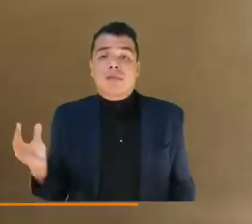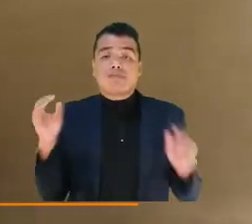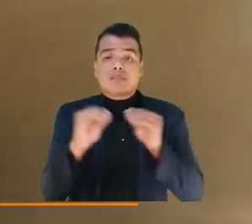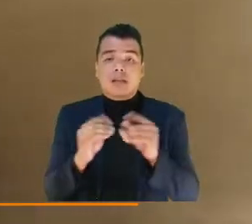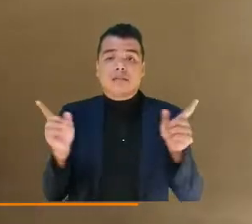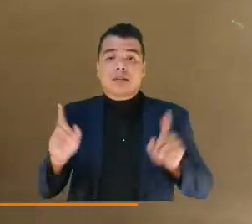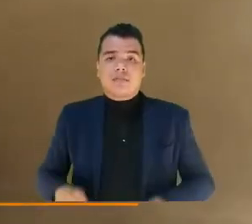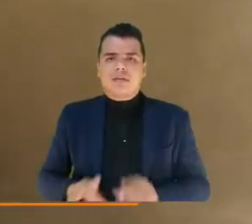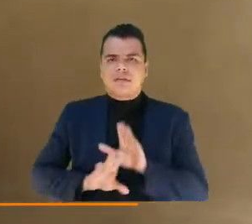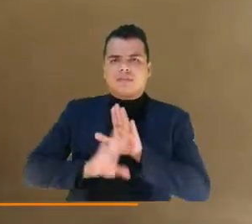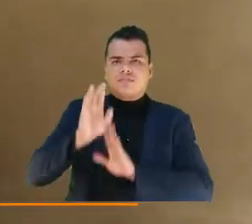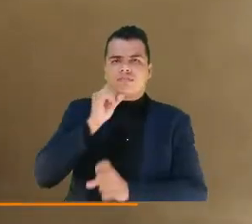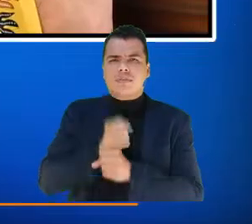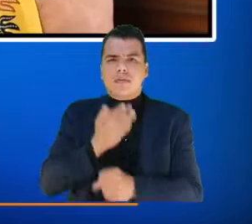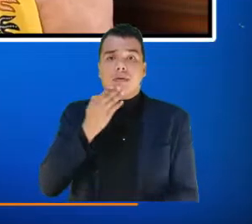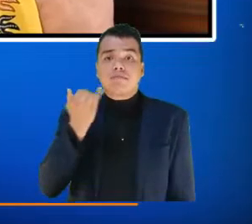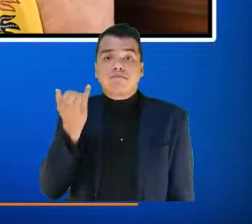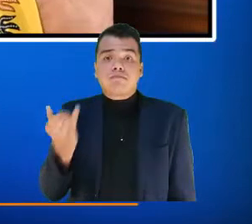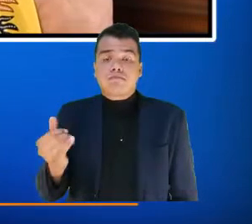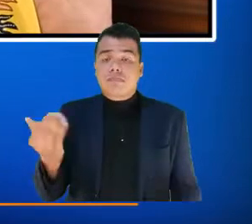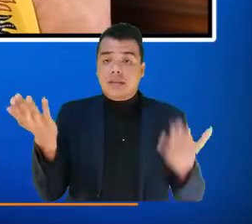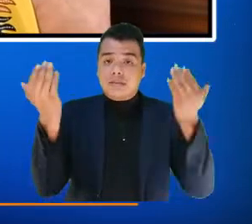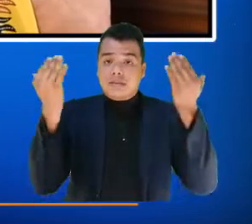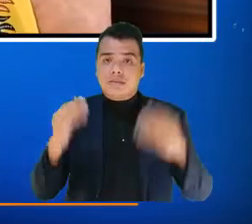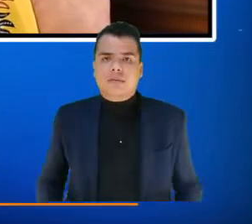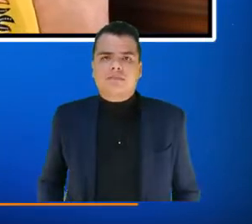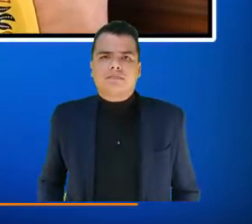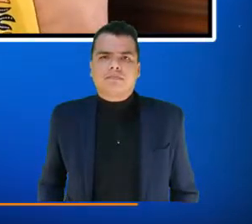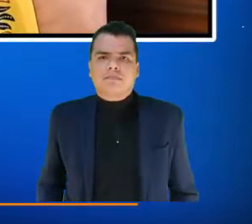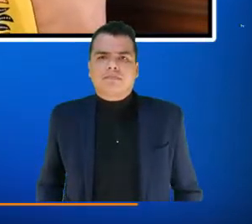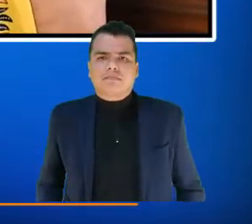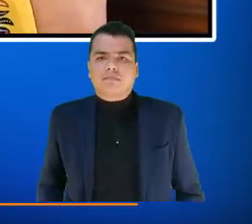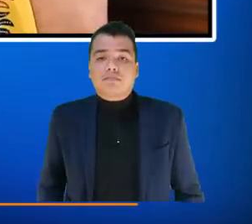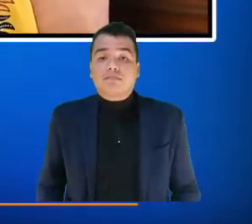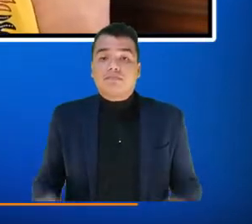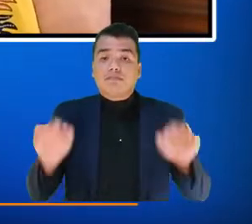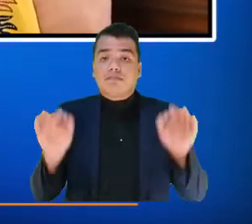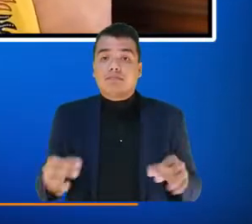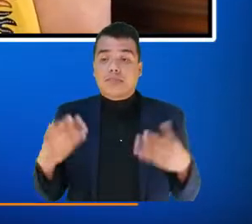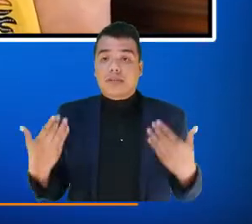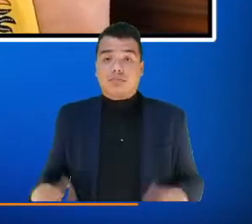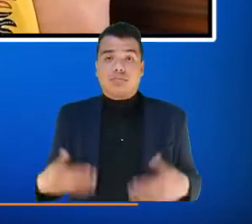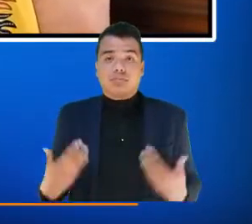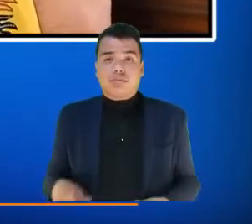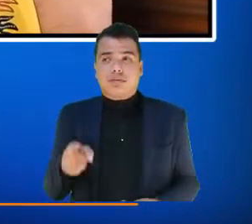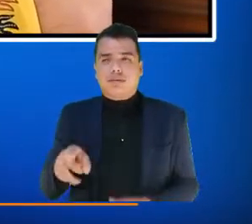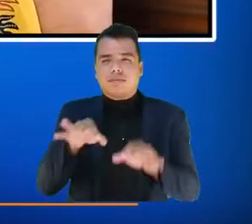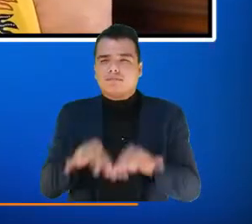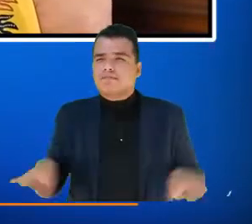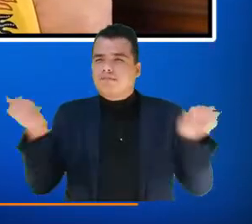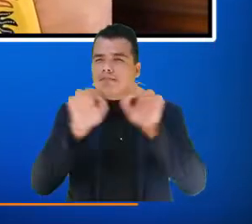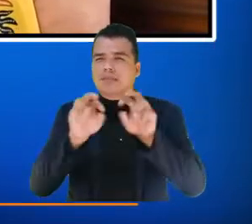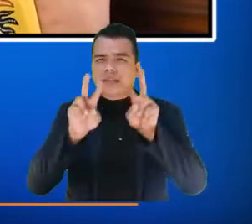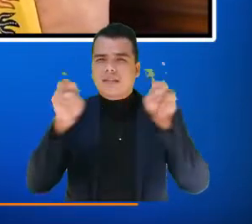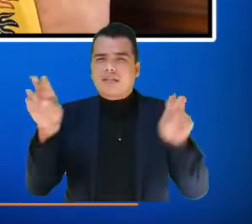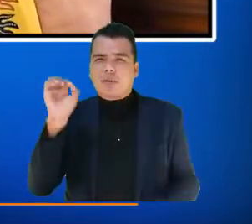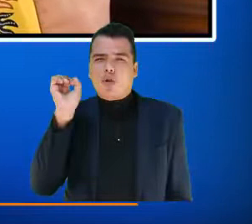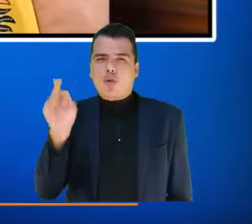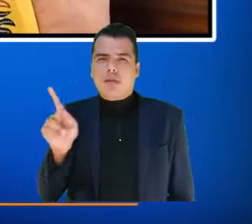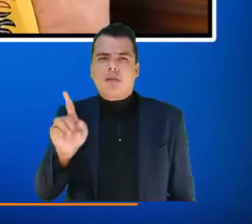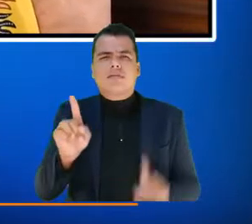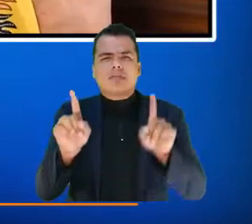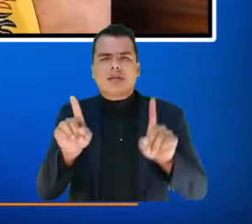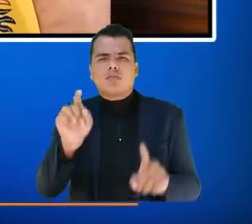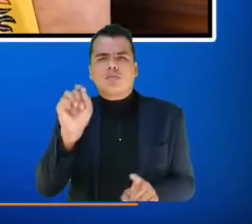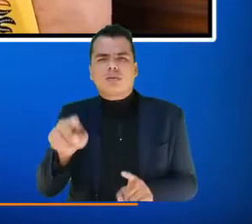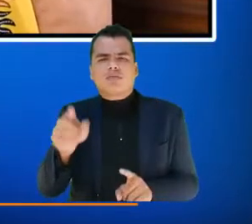diversos también en términos de producción. Sí, bueno, eso me parece muy importante esta parte, pero igual